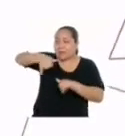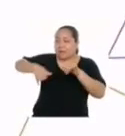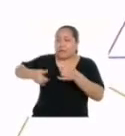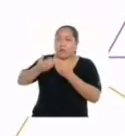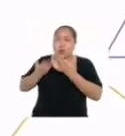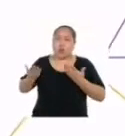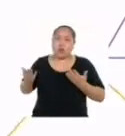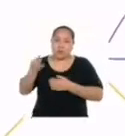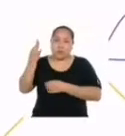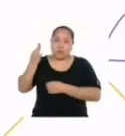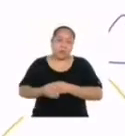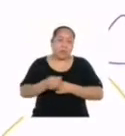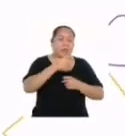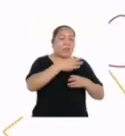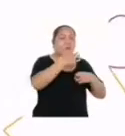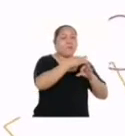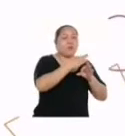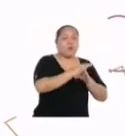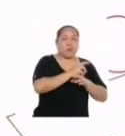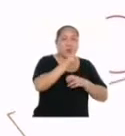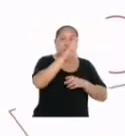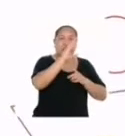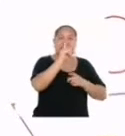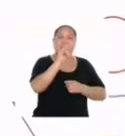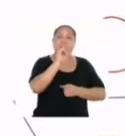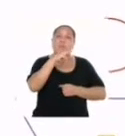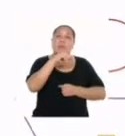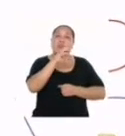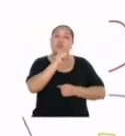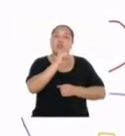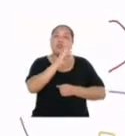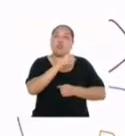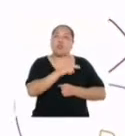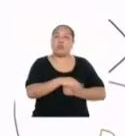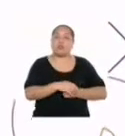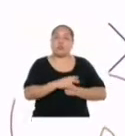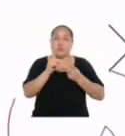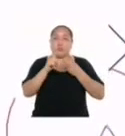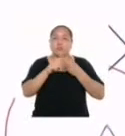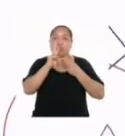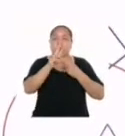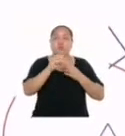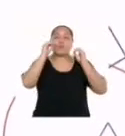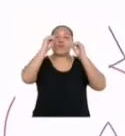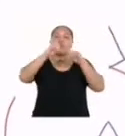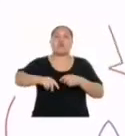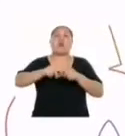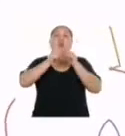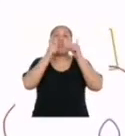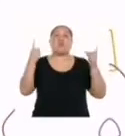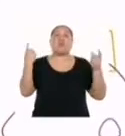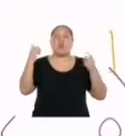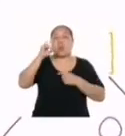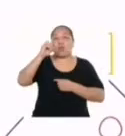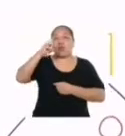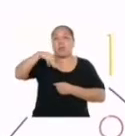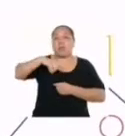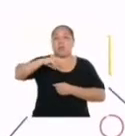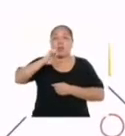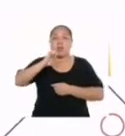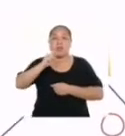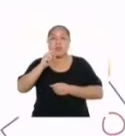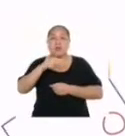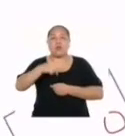reales de formas tridimensionales. 2. Expresarás con lenguaje geométrico su comprensión sobre